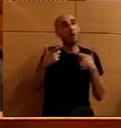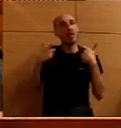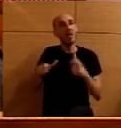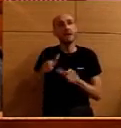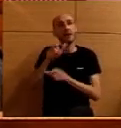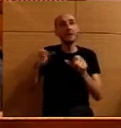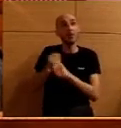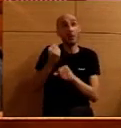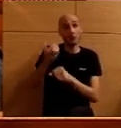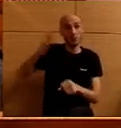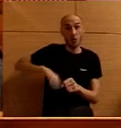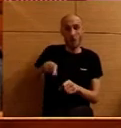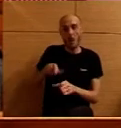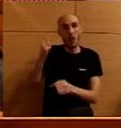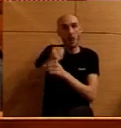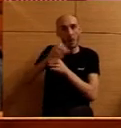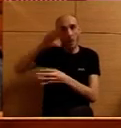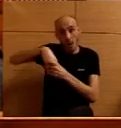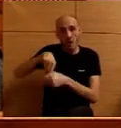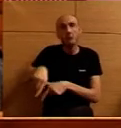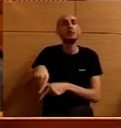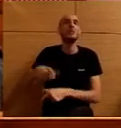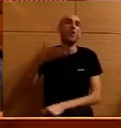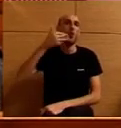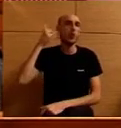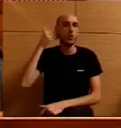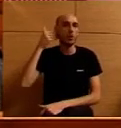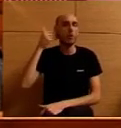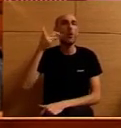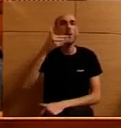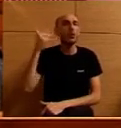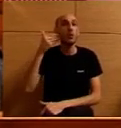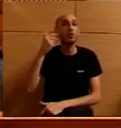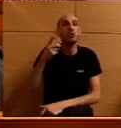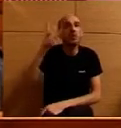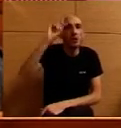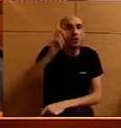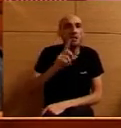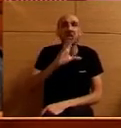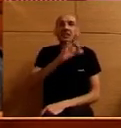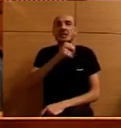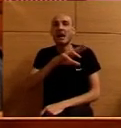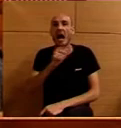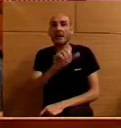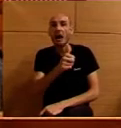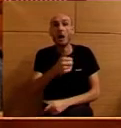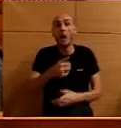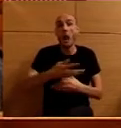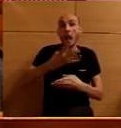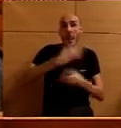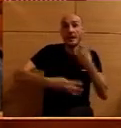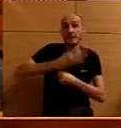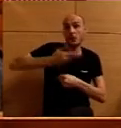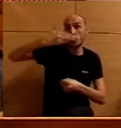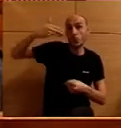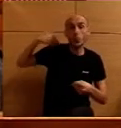orgullosa del trabajo que vienen realizando estos últimos tiempos. Yo no sé, como decía el señor Segarra, en las anteriores legislaturas que hacían, porque igual de